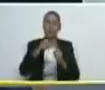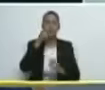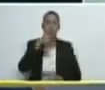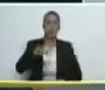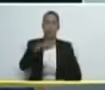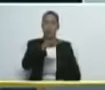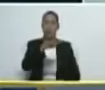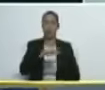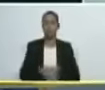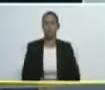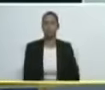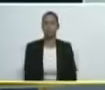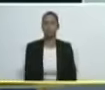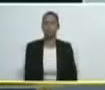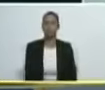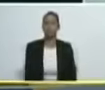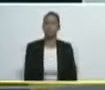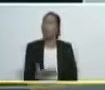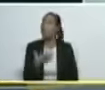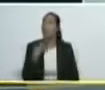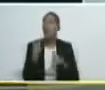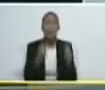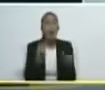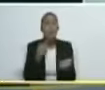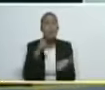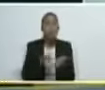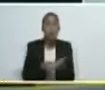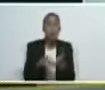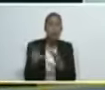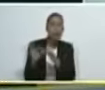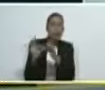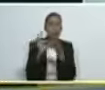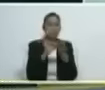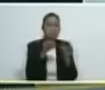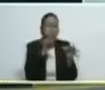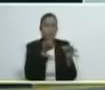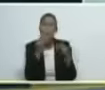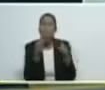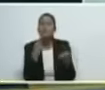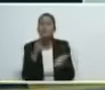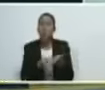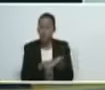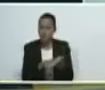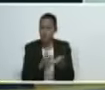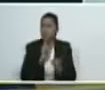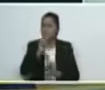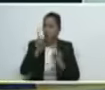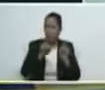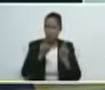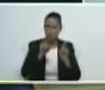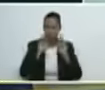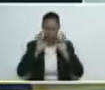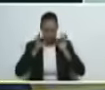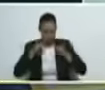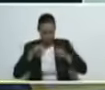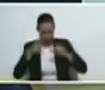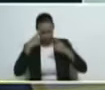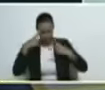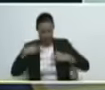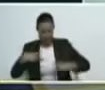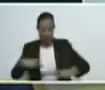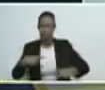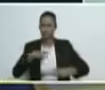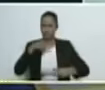¿Y cómo se cumple con el destino colectivo? Podemos preguntarnos. Siempre tuve claro que